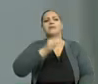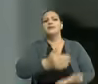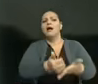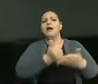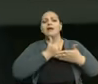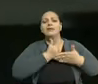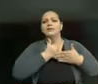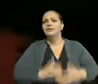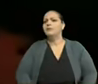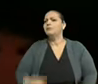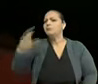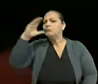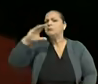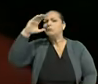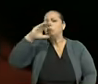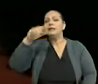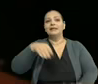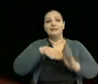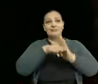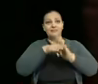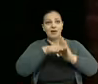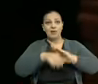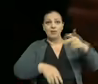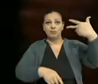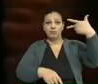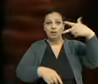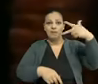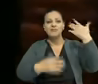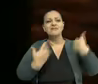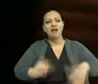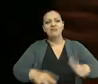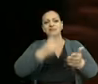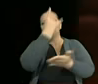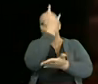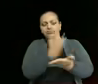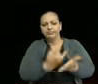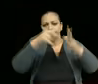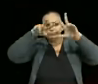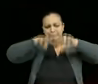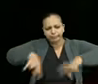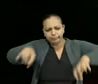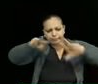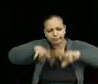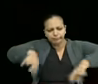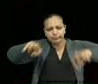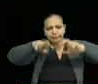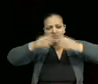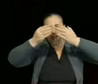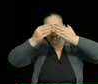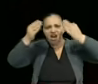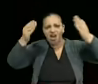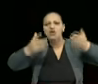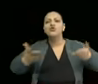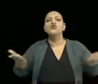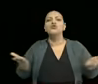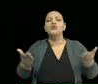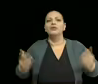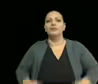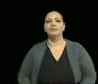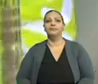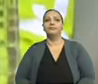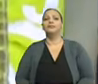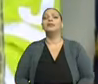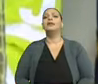de las cámaras y así llegaron hasta Calderón, donde en varios allanamientos ubicaron la motocicleta, el vehículo y tres presuntos